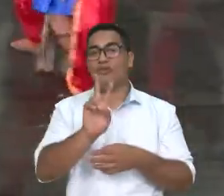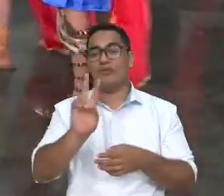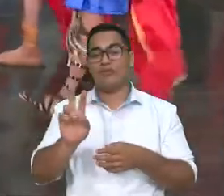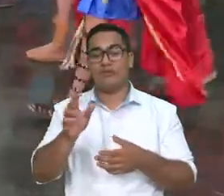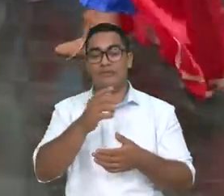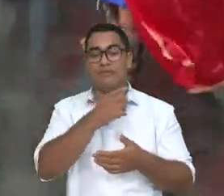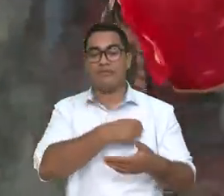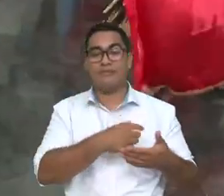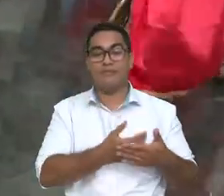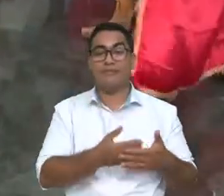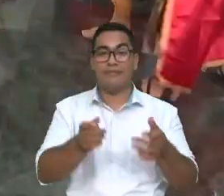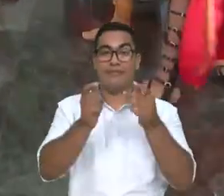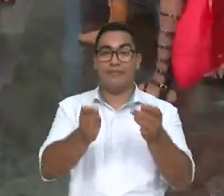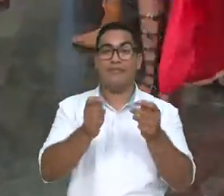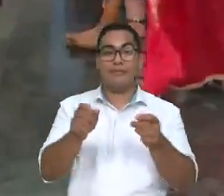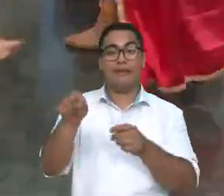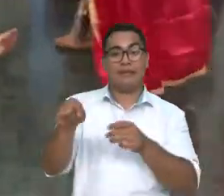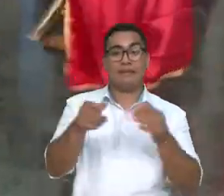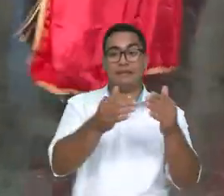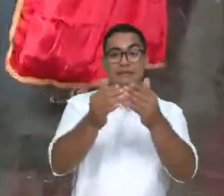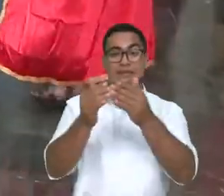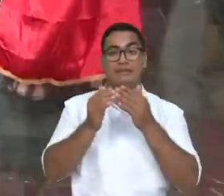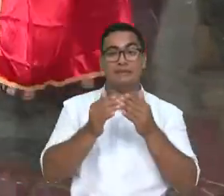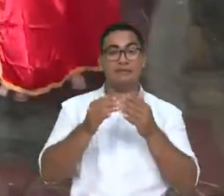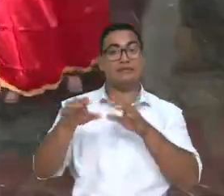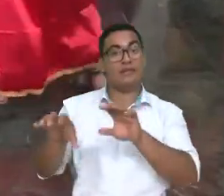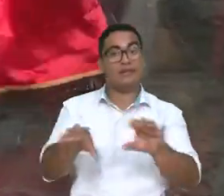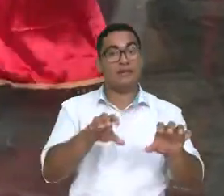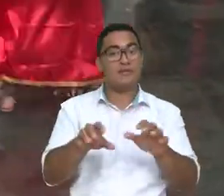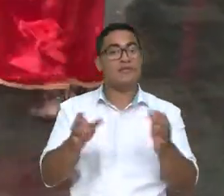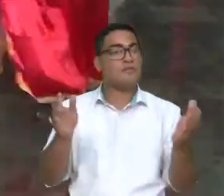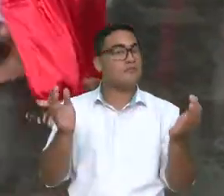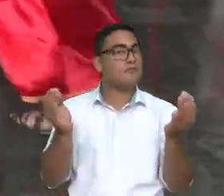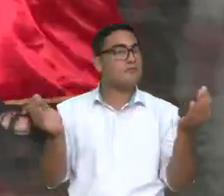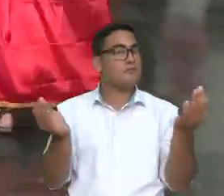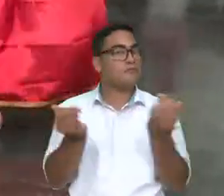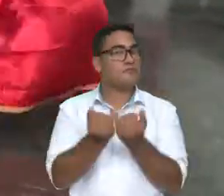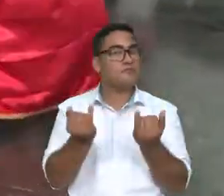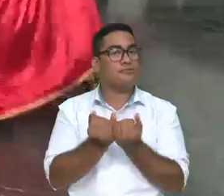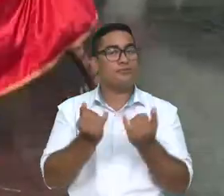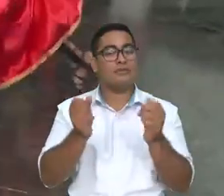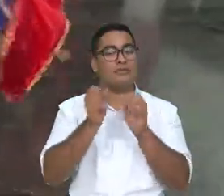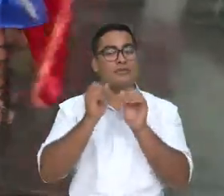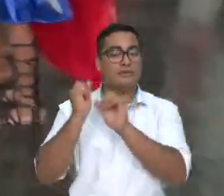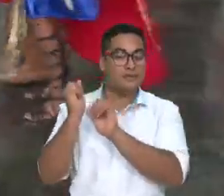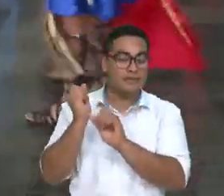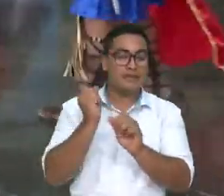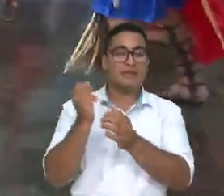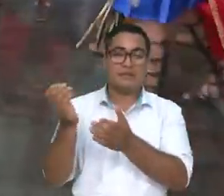la ciudad de Granada, un evento que le da la bienvenida a la Semana Santa.